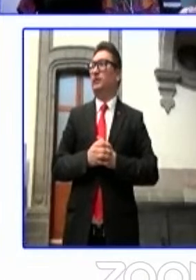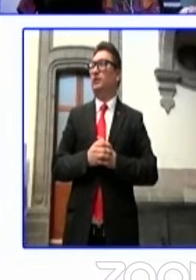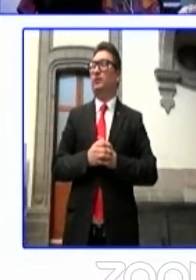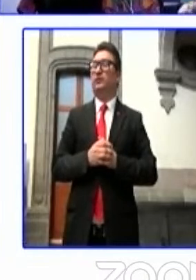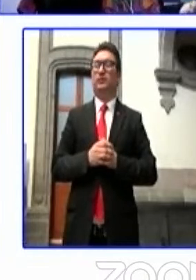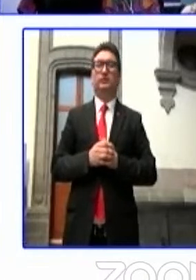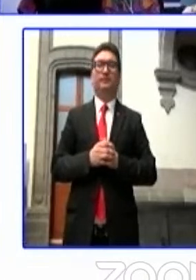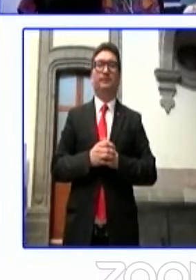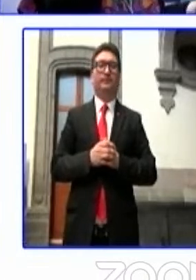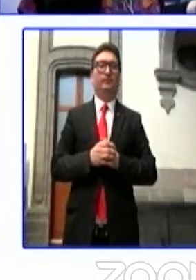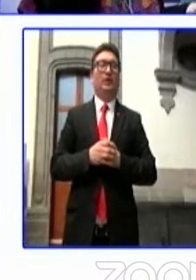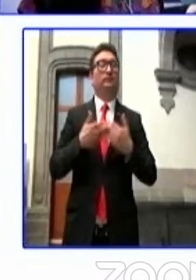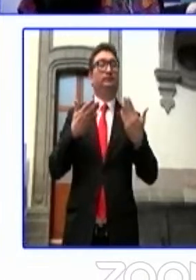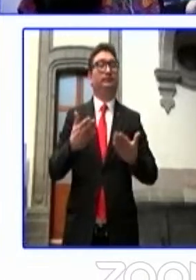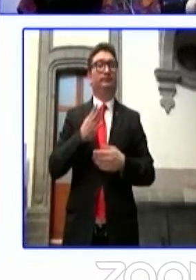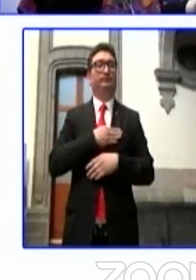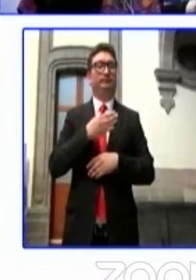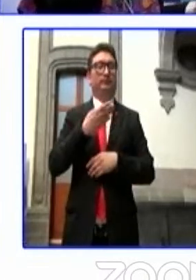Y bueno, me permito